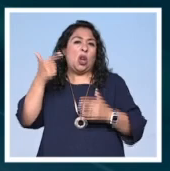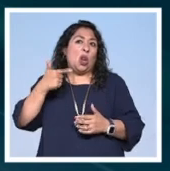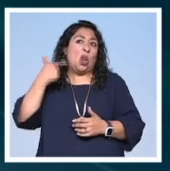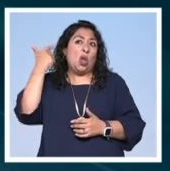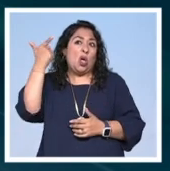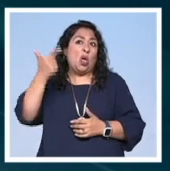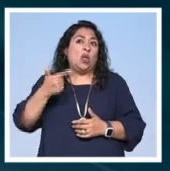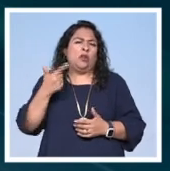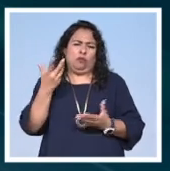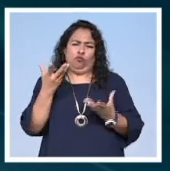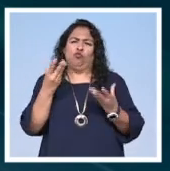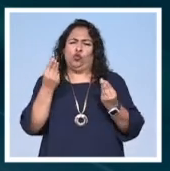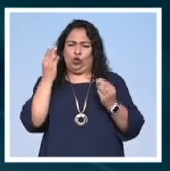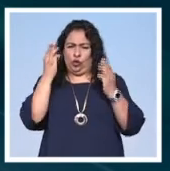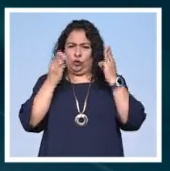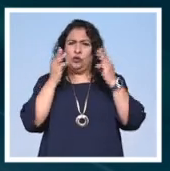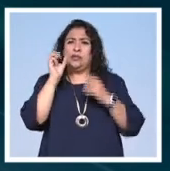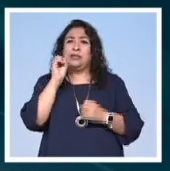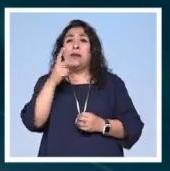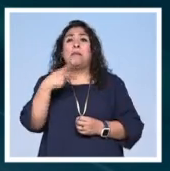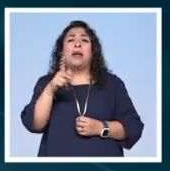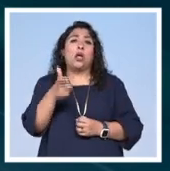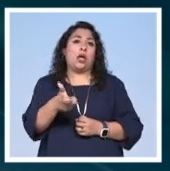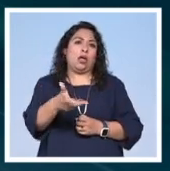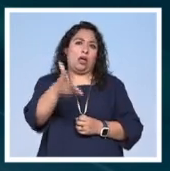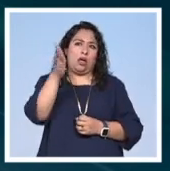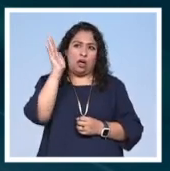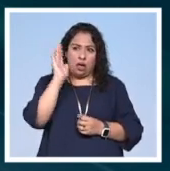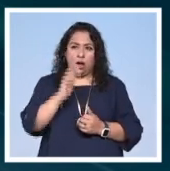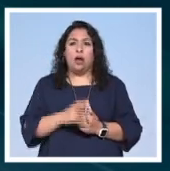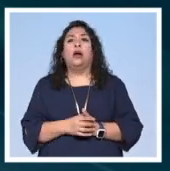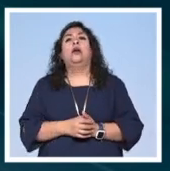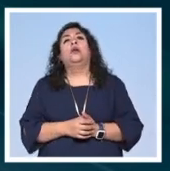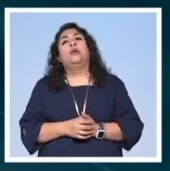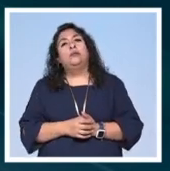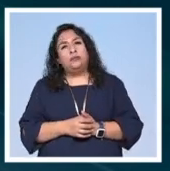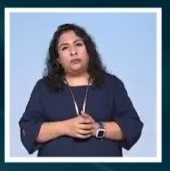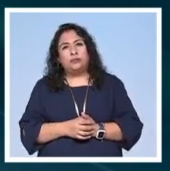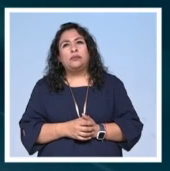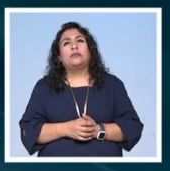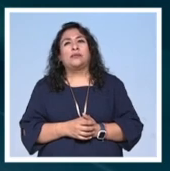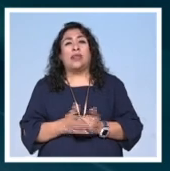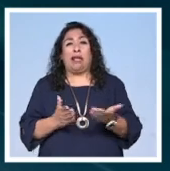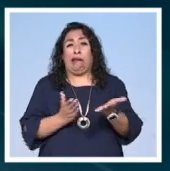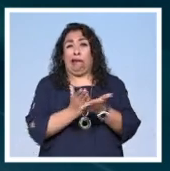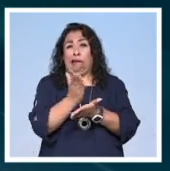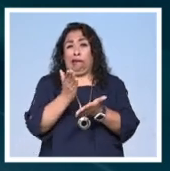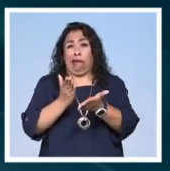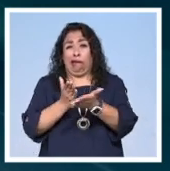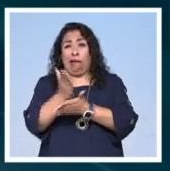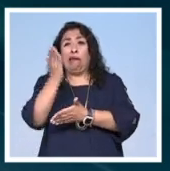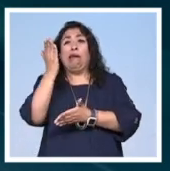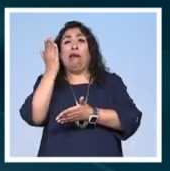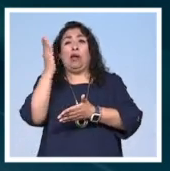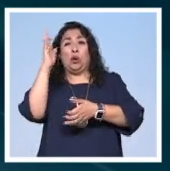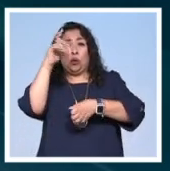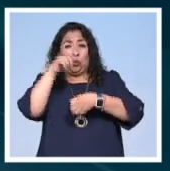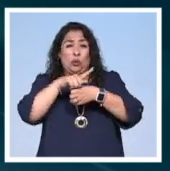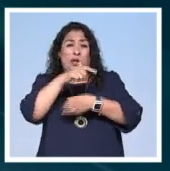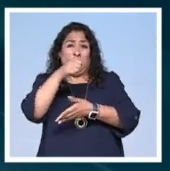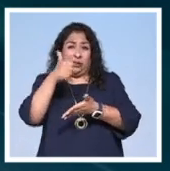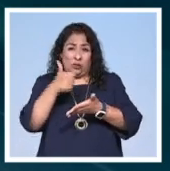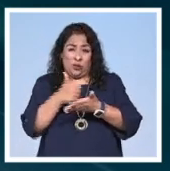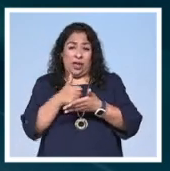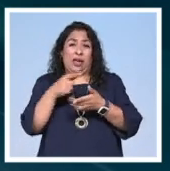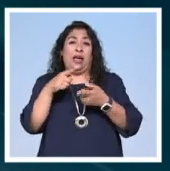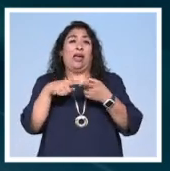es el lugar con más museos pero son museos muy caros Entonces el la accesibilidad de la oferta cultural de la ciudad